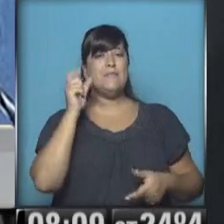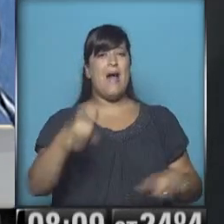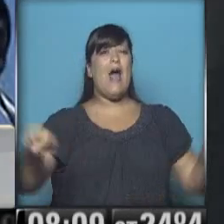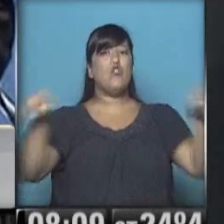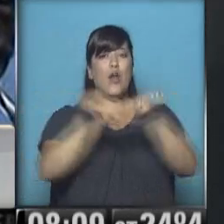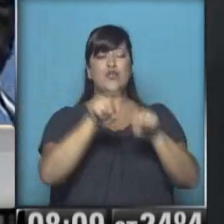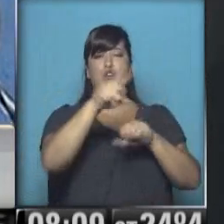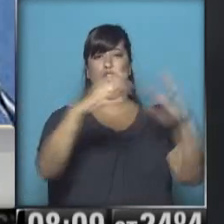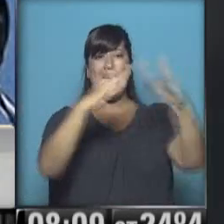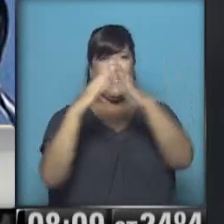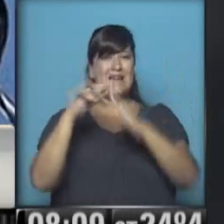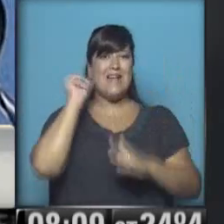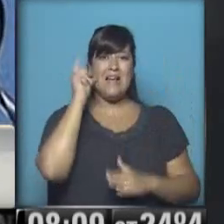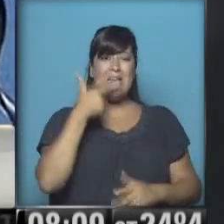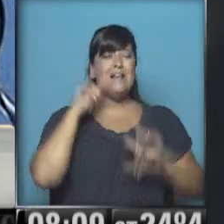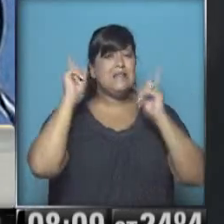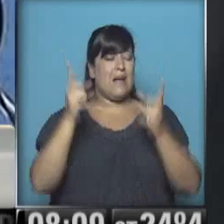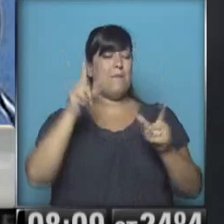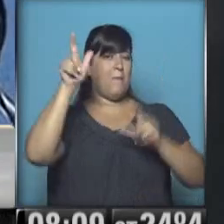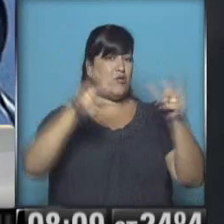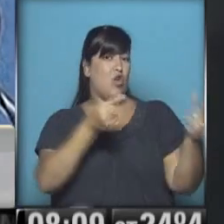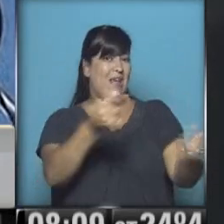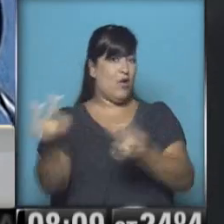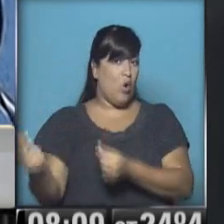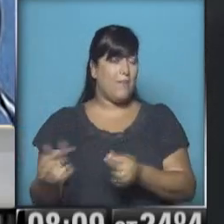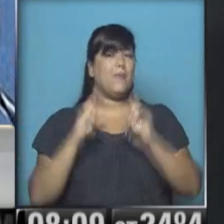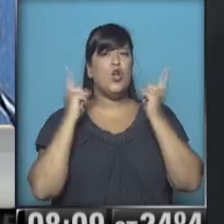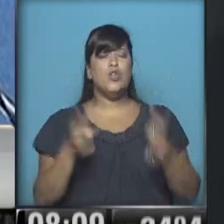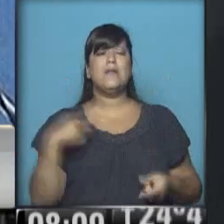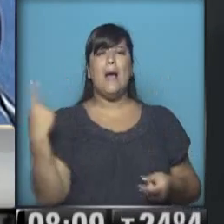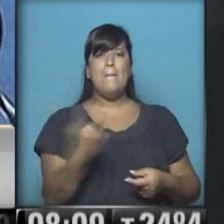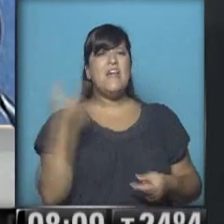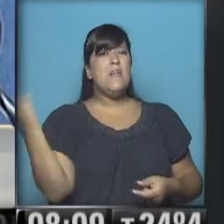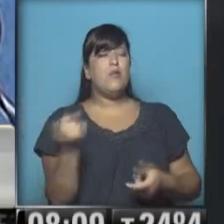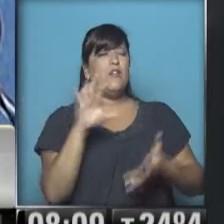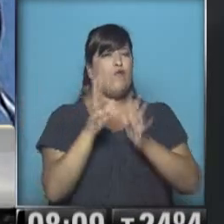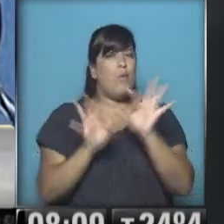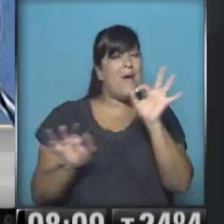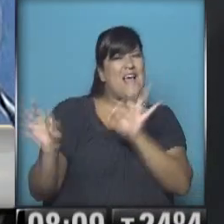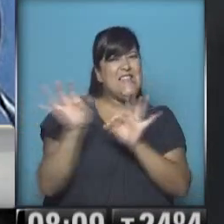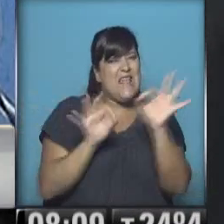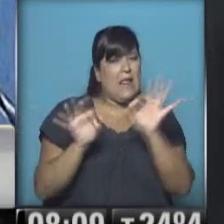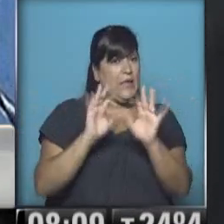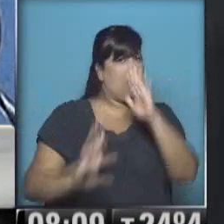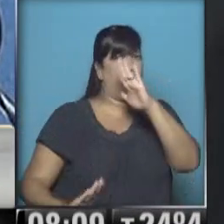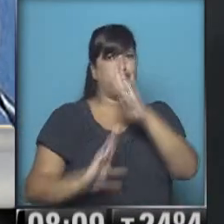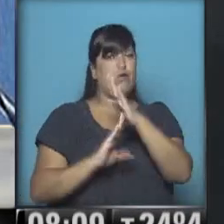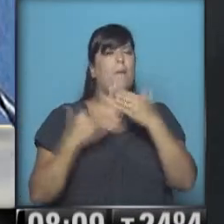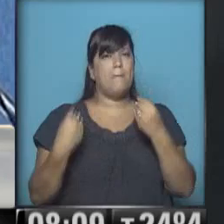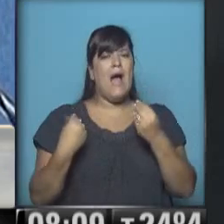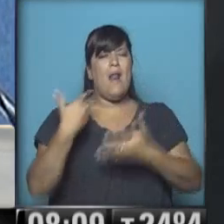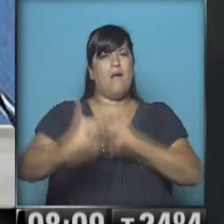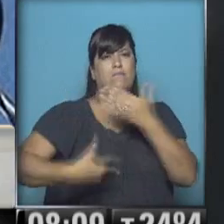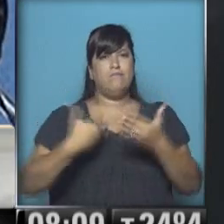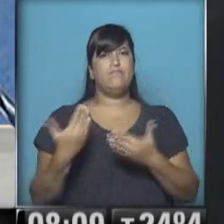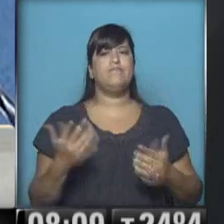redes domiciliarias, para los consumidores, pero también es un insumo estratégico de vital importancia para el procesamiento y la generación